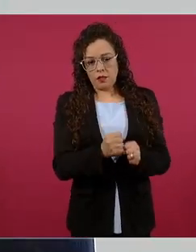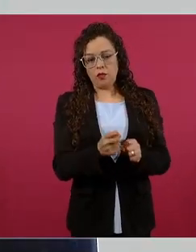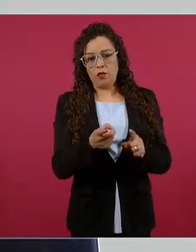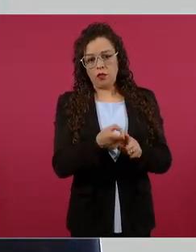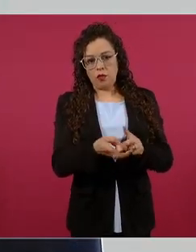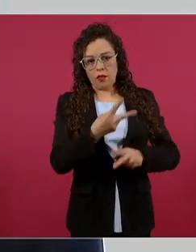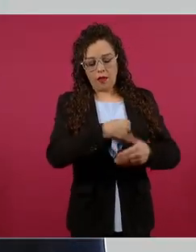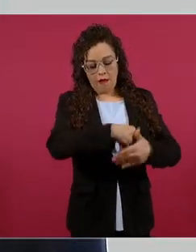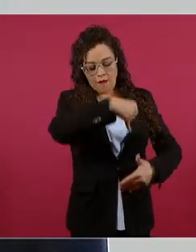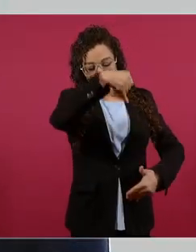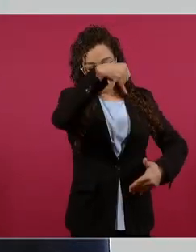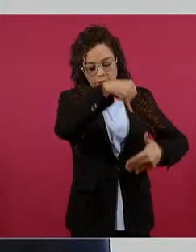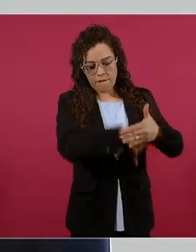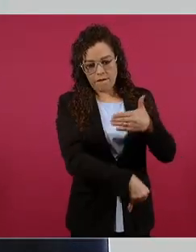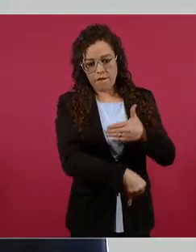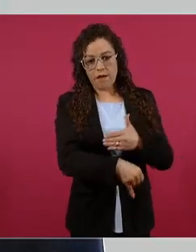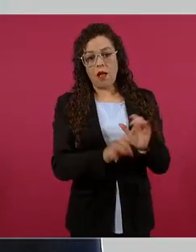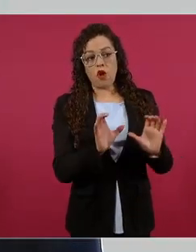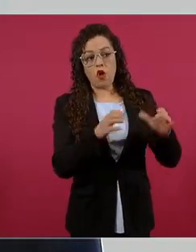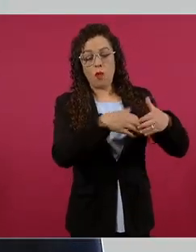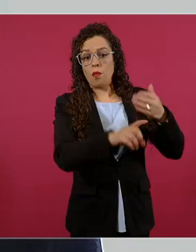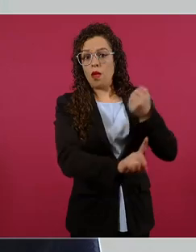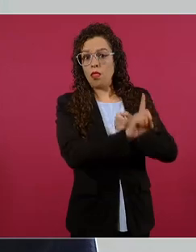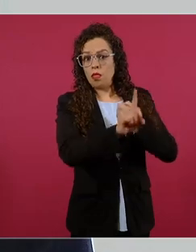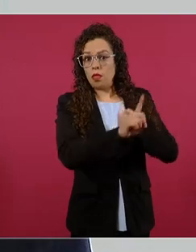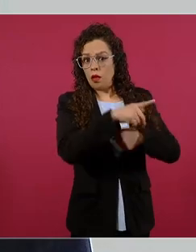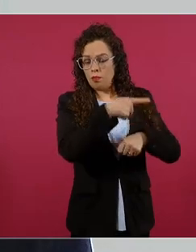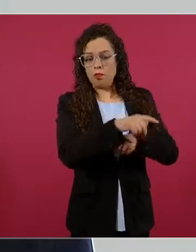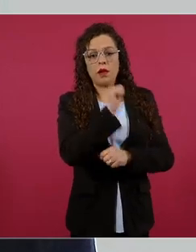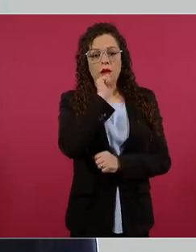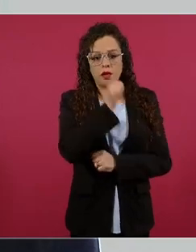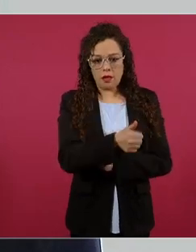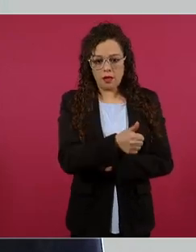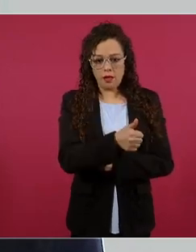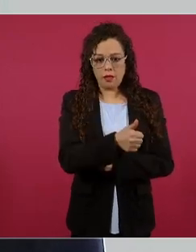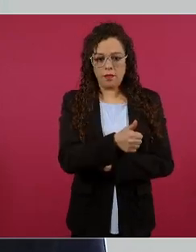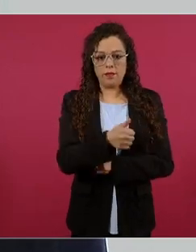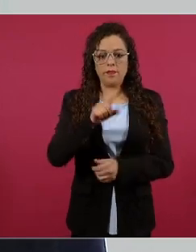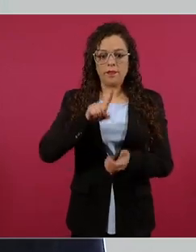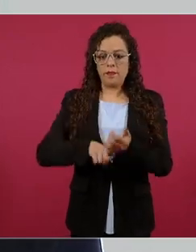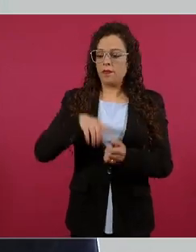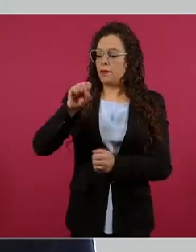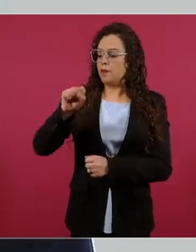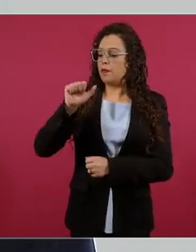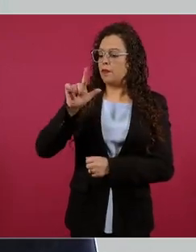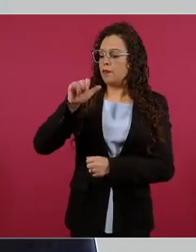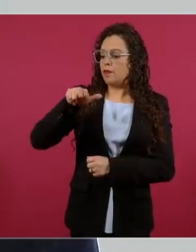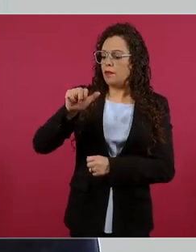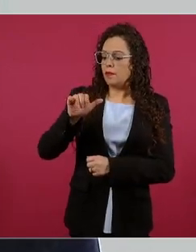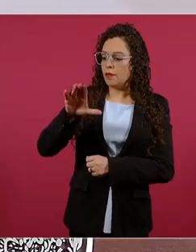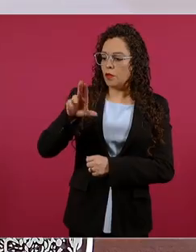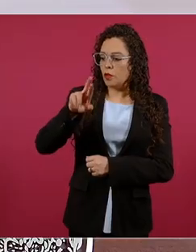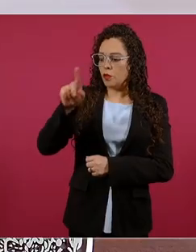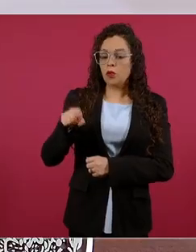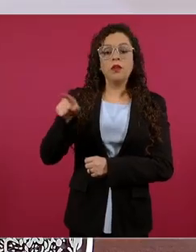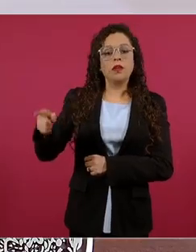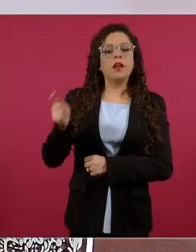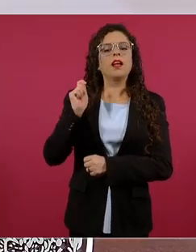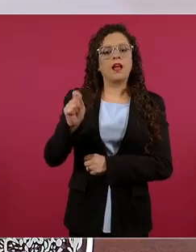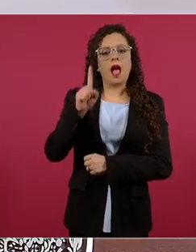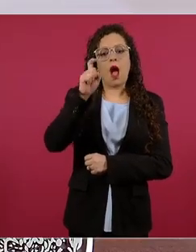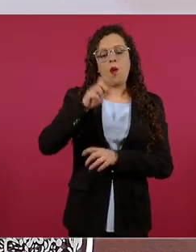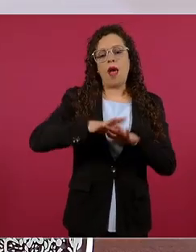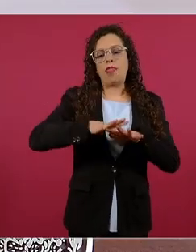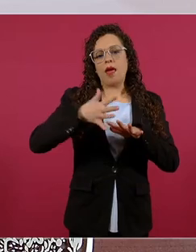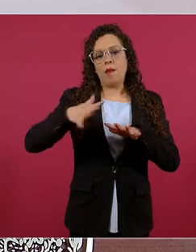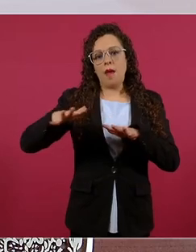comunidades y una fuente que se va a hacer una desalinizadora en Salina Cruz para tener agua de mar. Y la